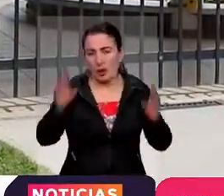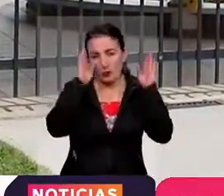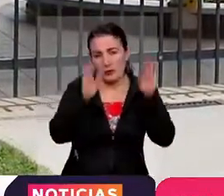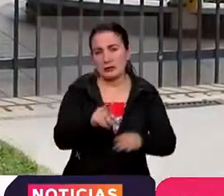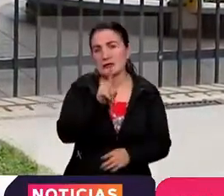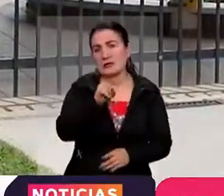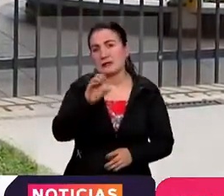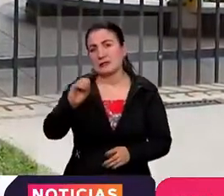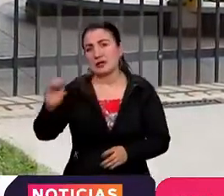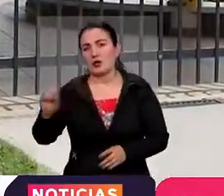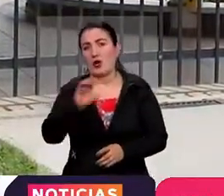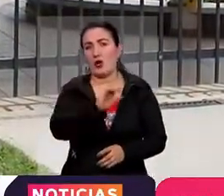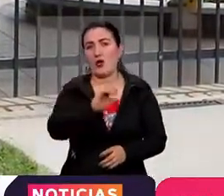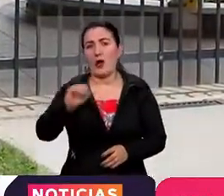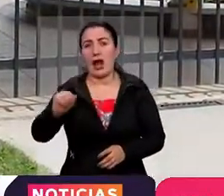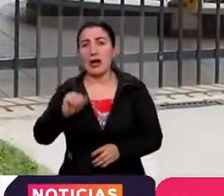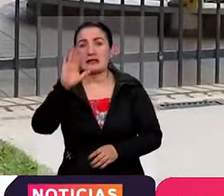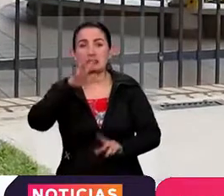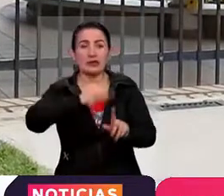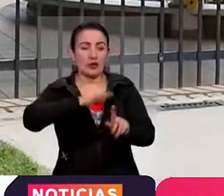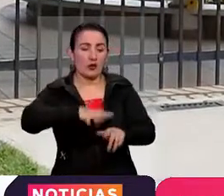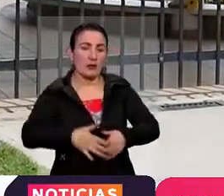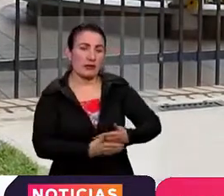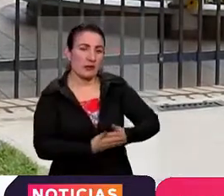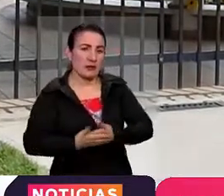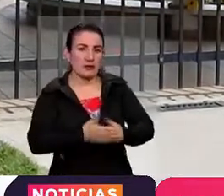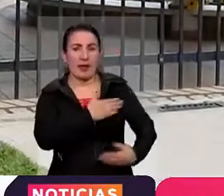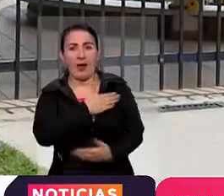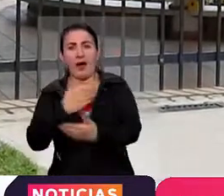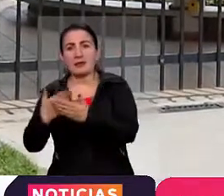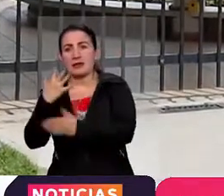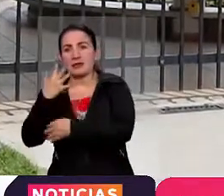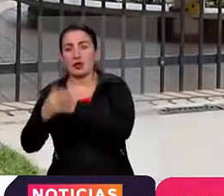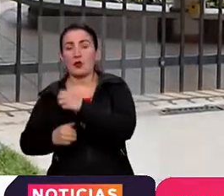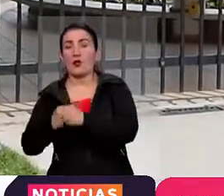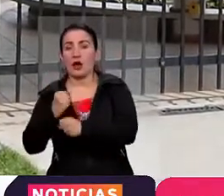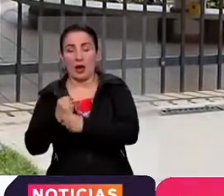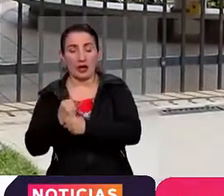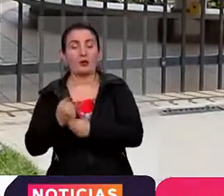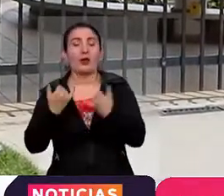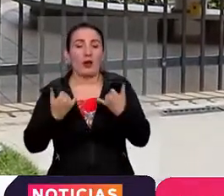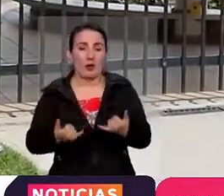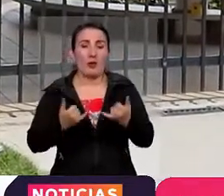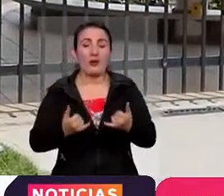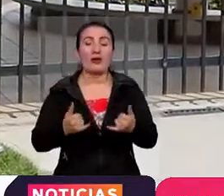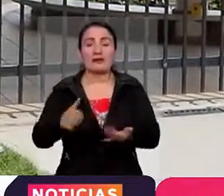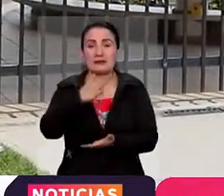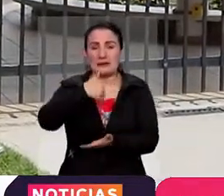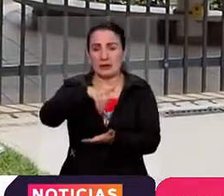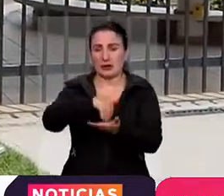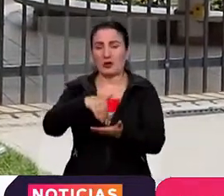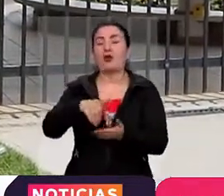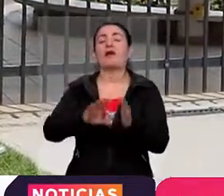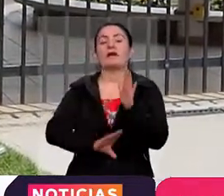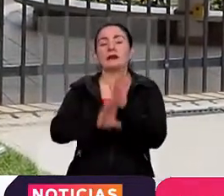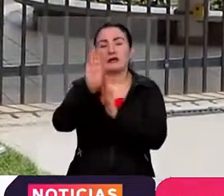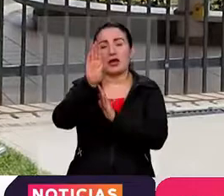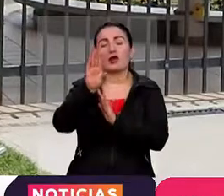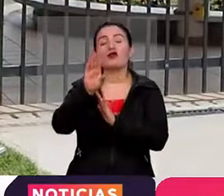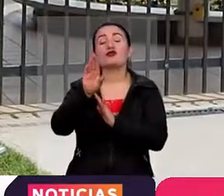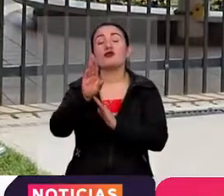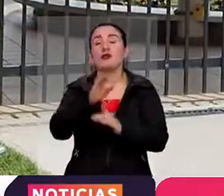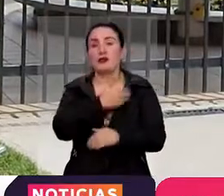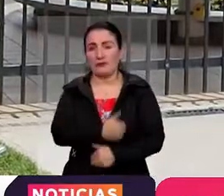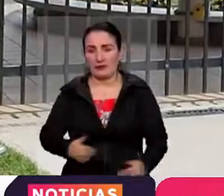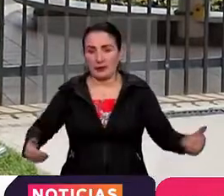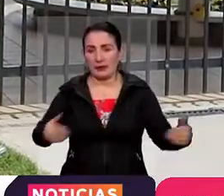y niñas desde 5 meses de nacidos hasta los 5 años de edad. Estamos justamente en el Centro de Desarrollo Infantil de Torrentes, que ya entró